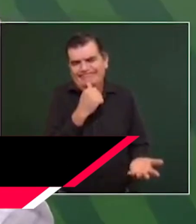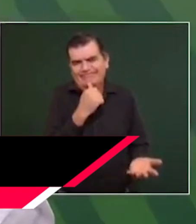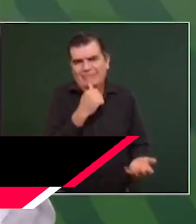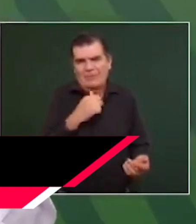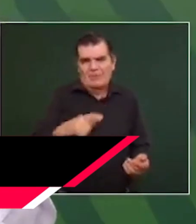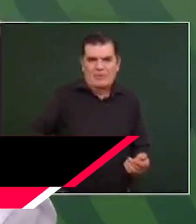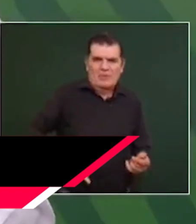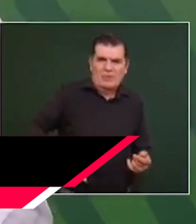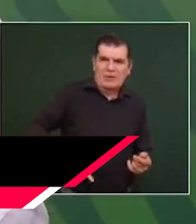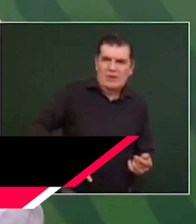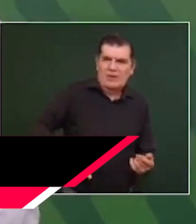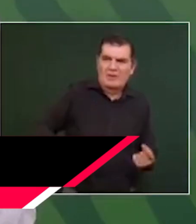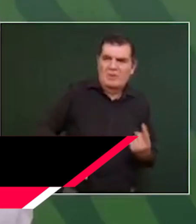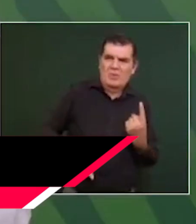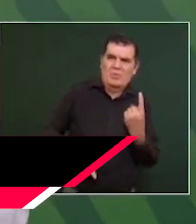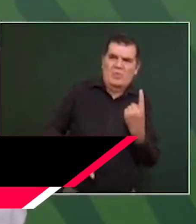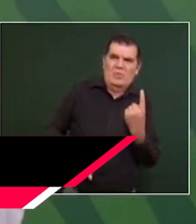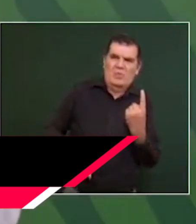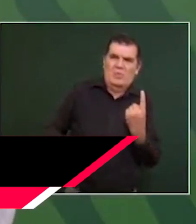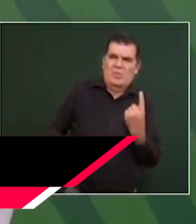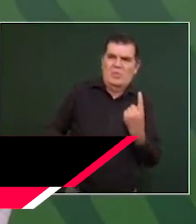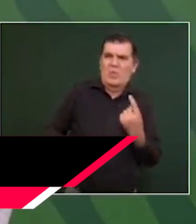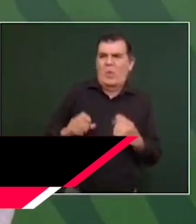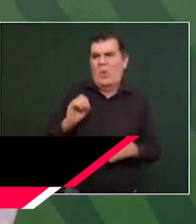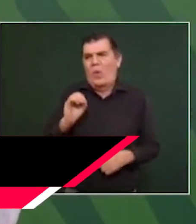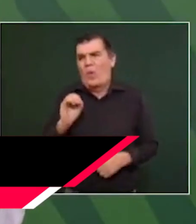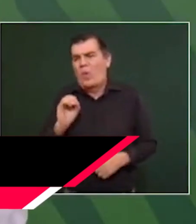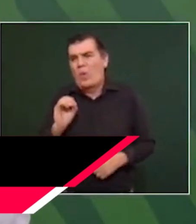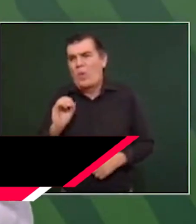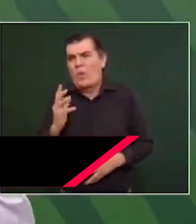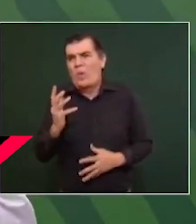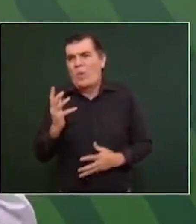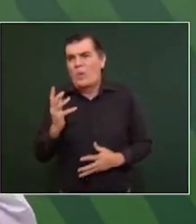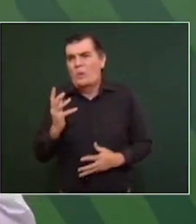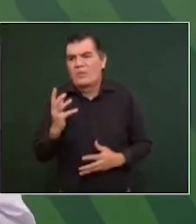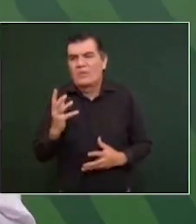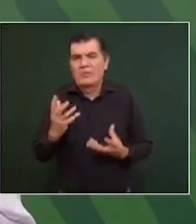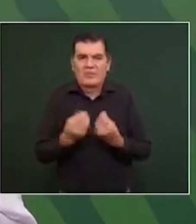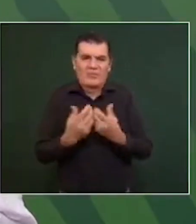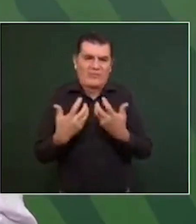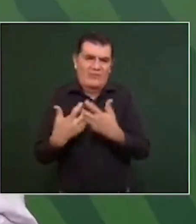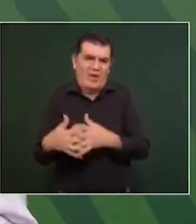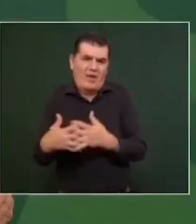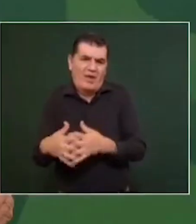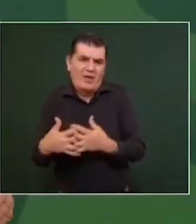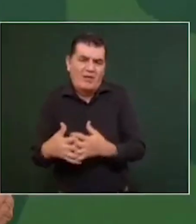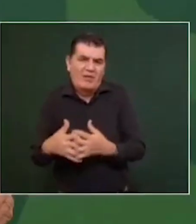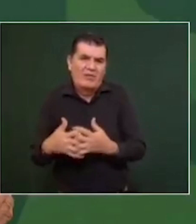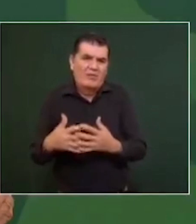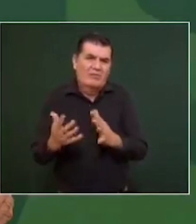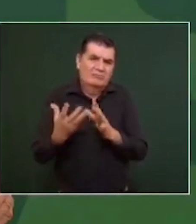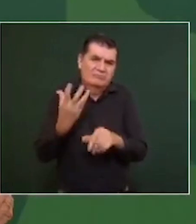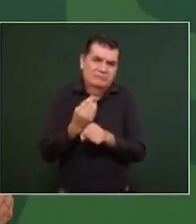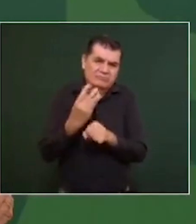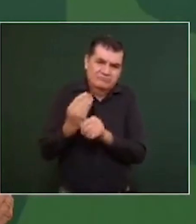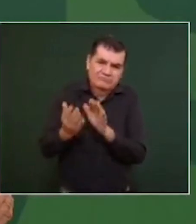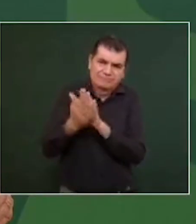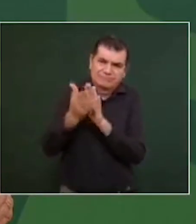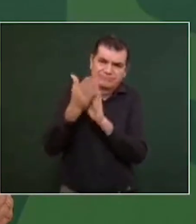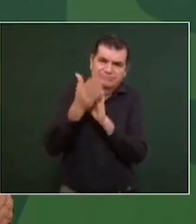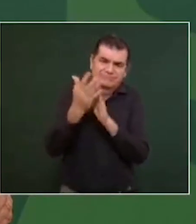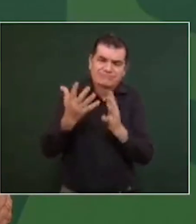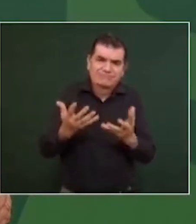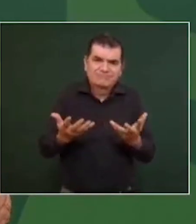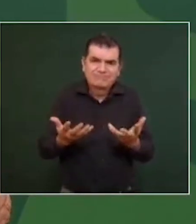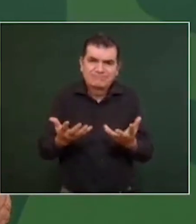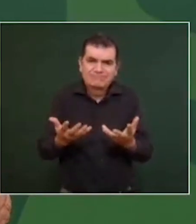serán las propias familias afectadas las que deberán reconstruir sus viviendas, contando para ello con entrega de apoyo